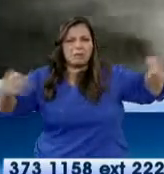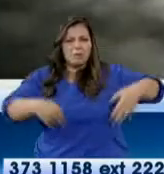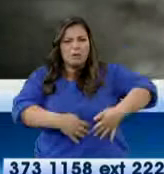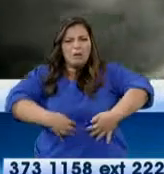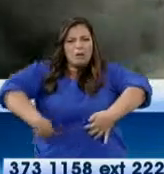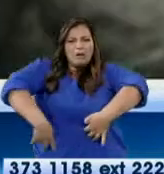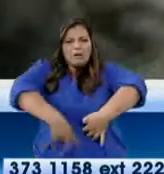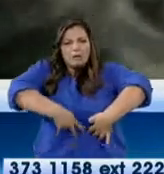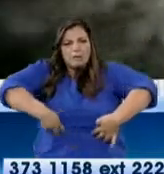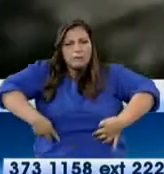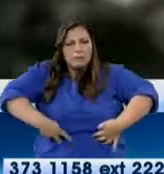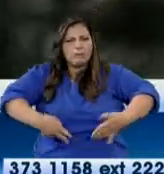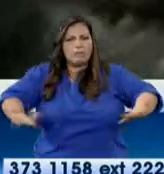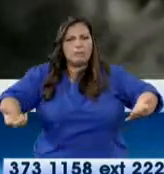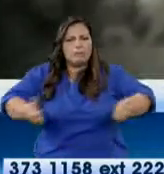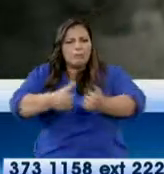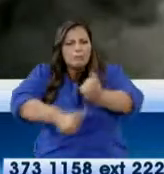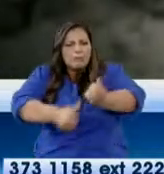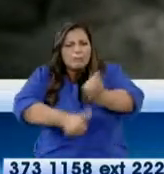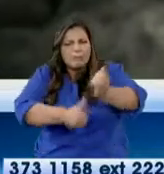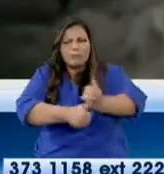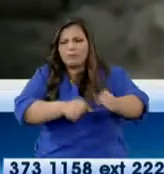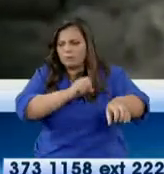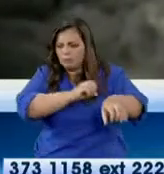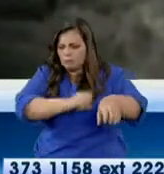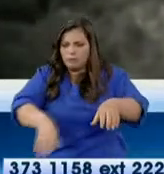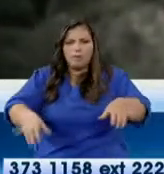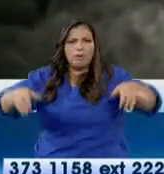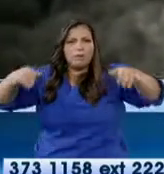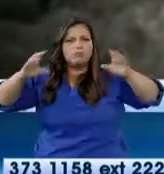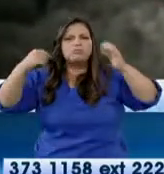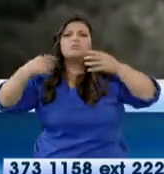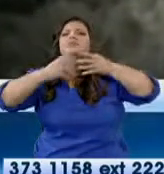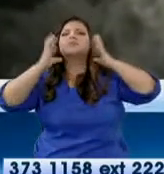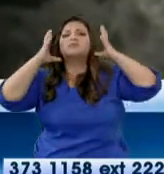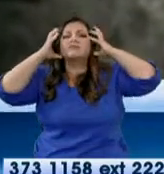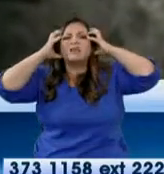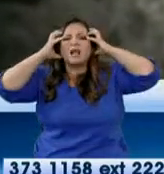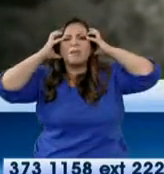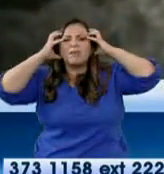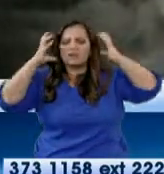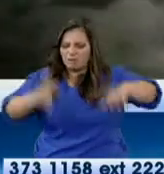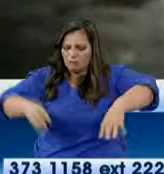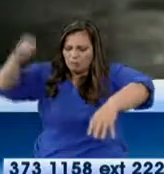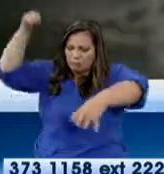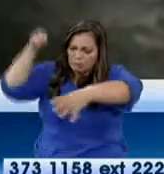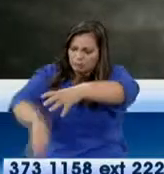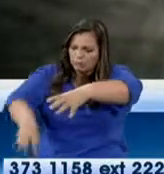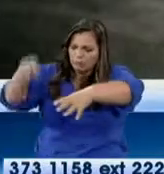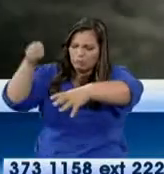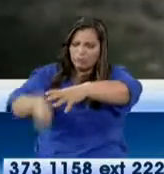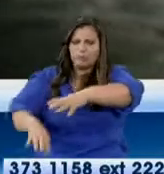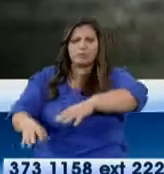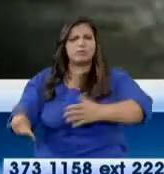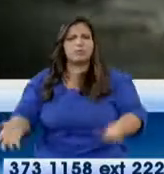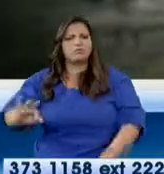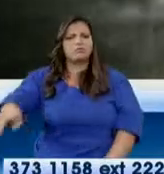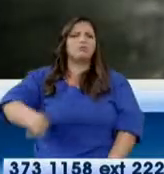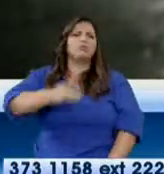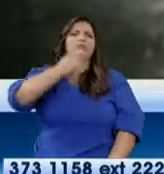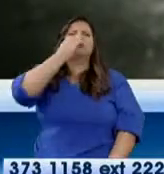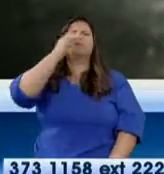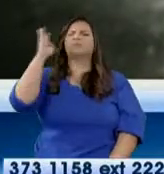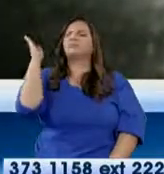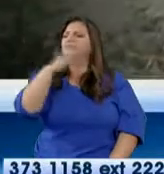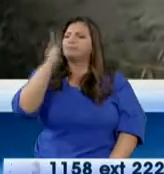Hay varios desechos, se observa pues cabezas de animales, y es evidente una posible contaminación ambiental, exactamente. Asimismo